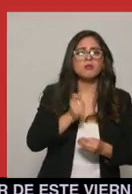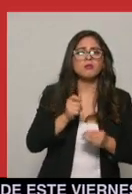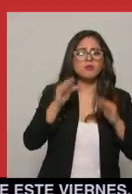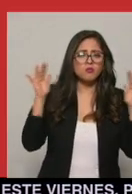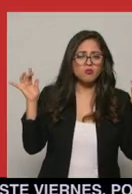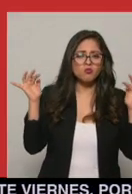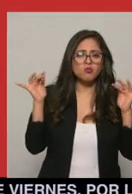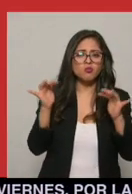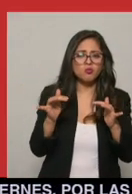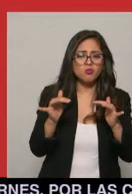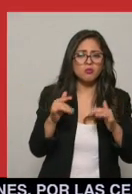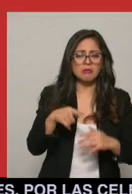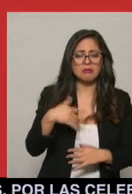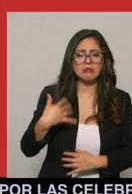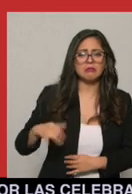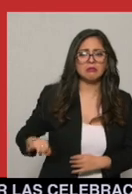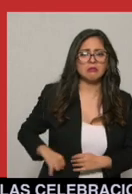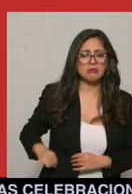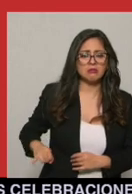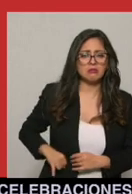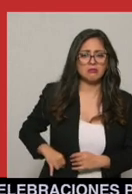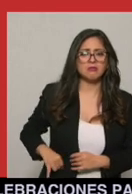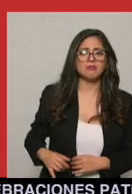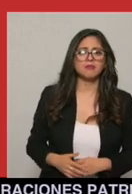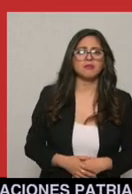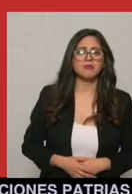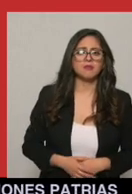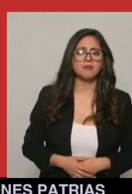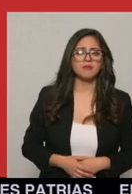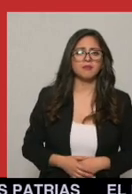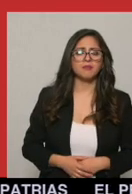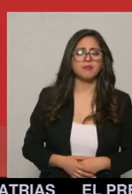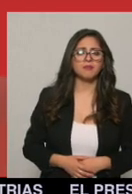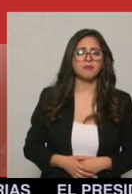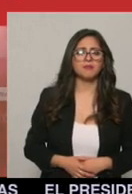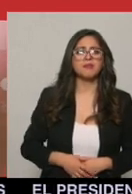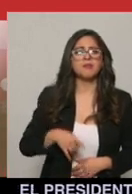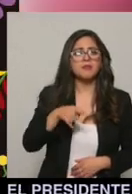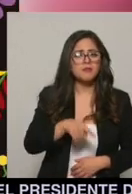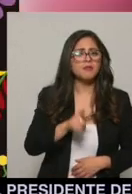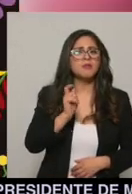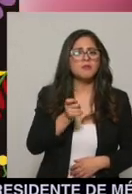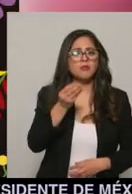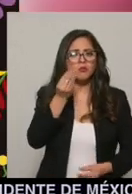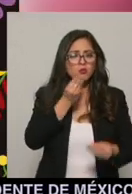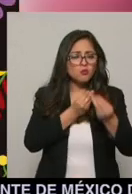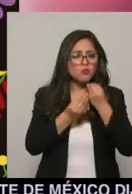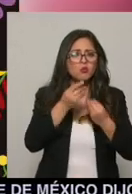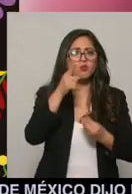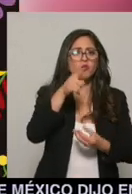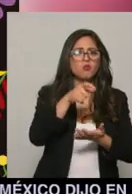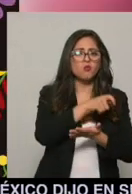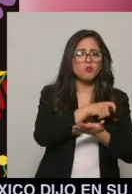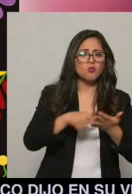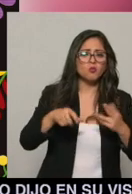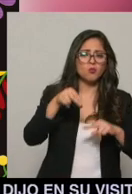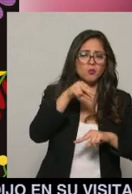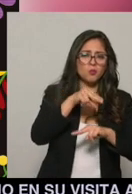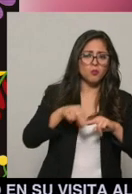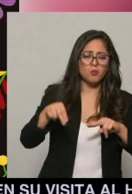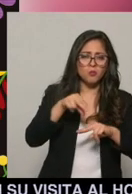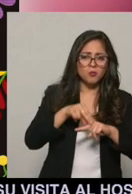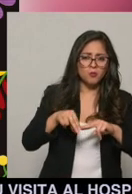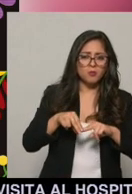también interesante, evidentemente gastronómico. Se adquiere el boleto. Es un